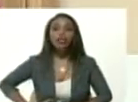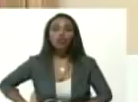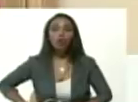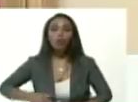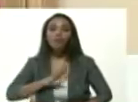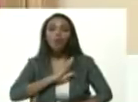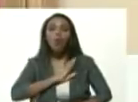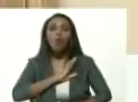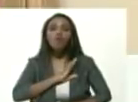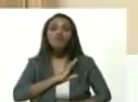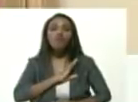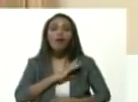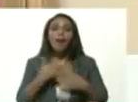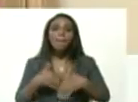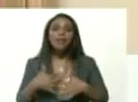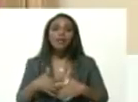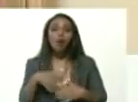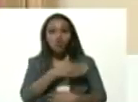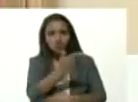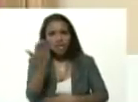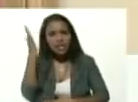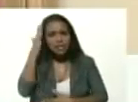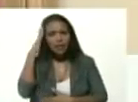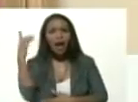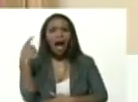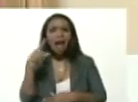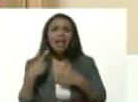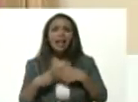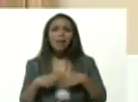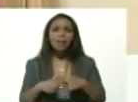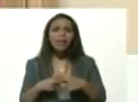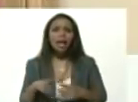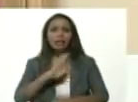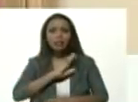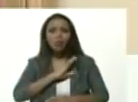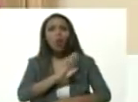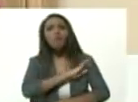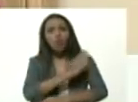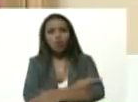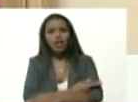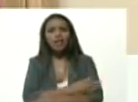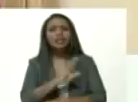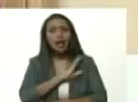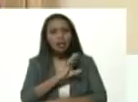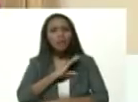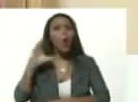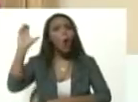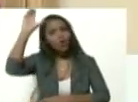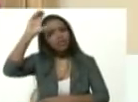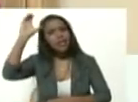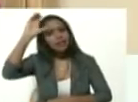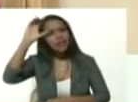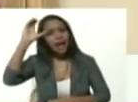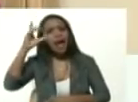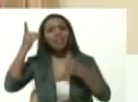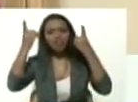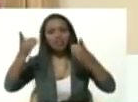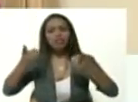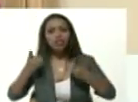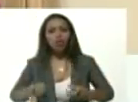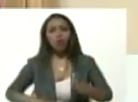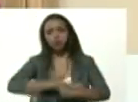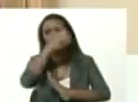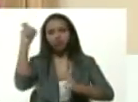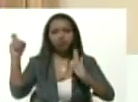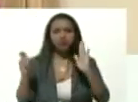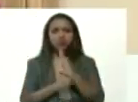ustedes saben que tenemos las herramientas, tenemos el poder, tenemos la conciencia y la decisión